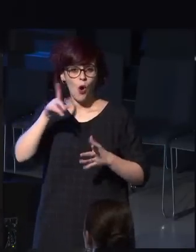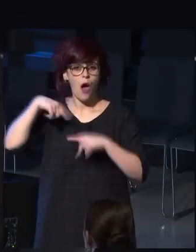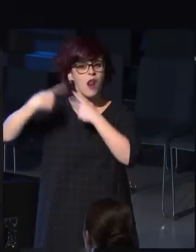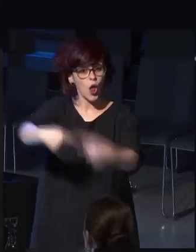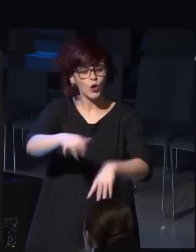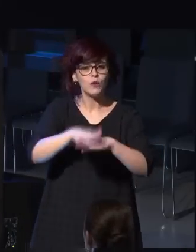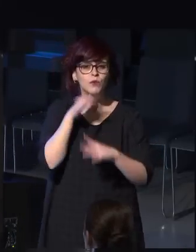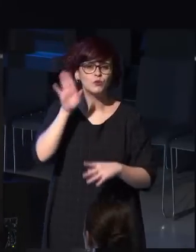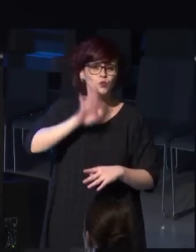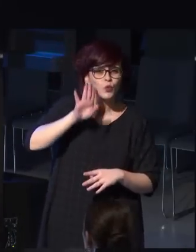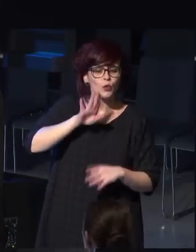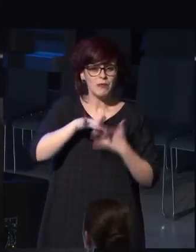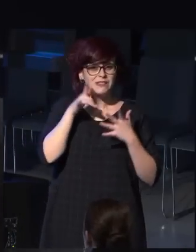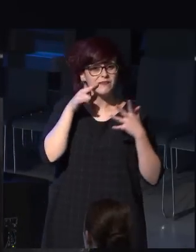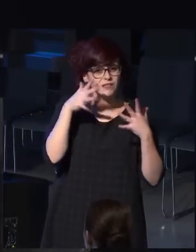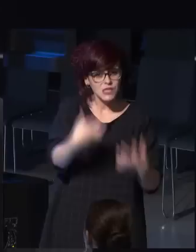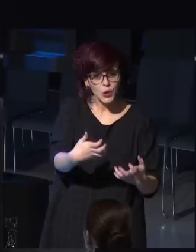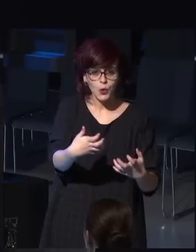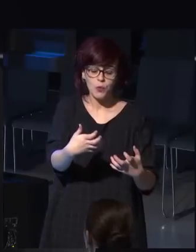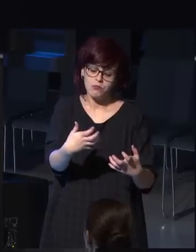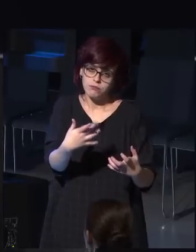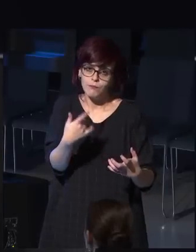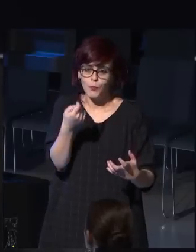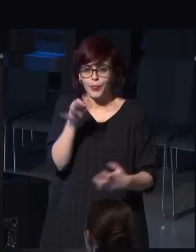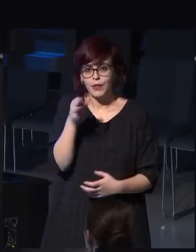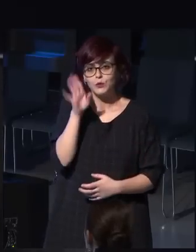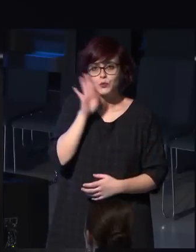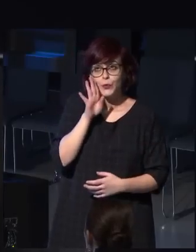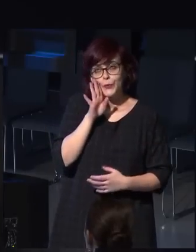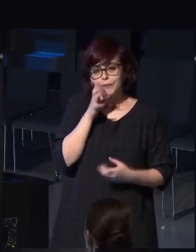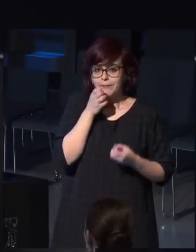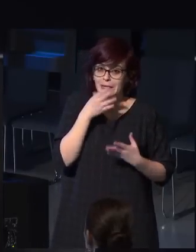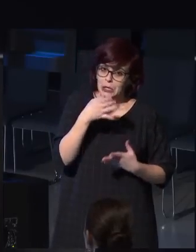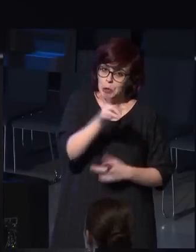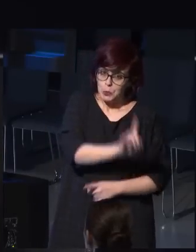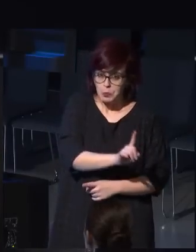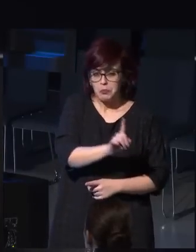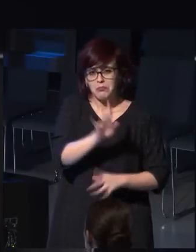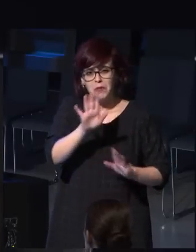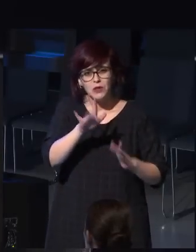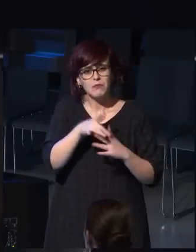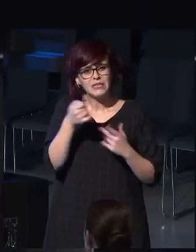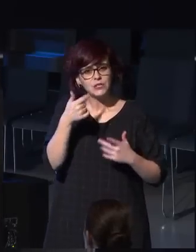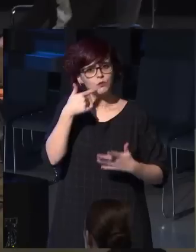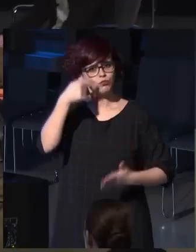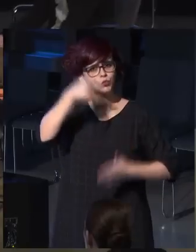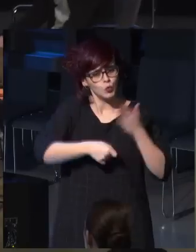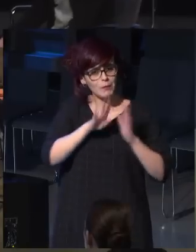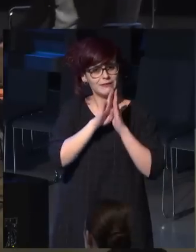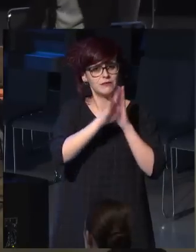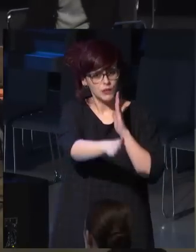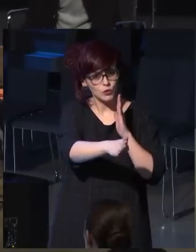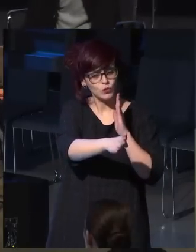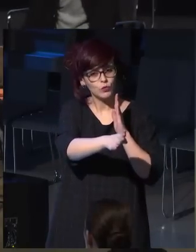más sucio, igual no es una buena palabra, pero bueno, tiene más rebel, otro es más contundente, más seco, más